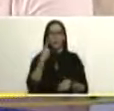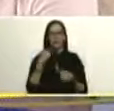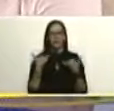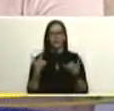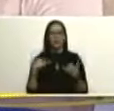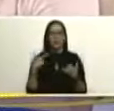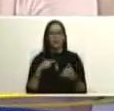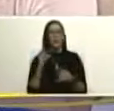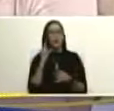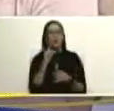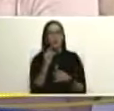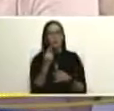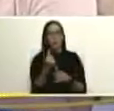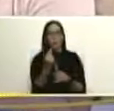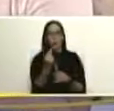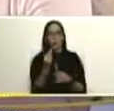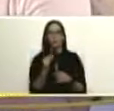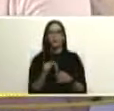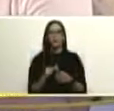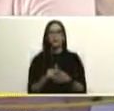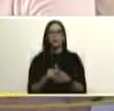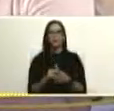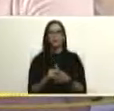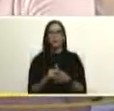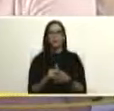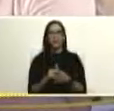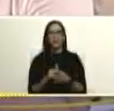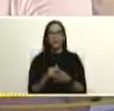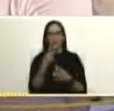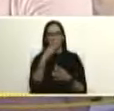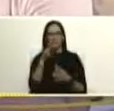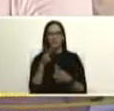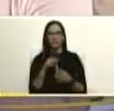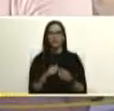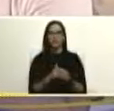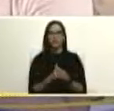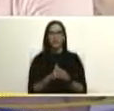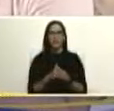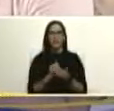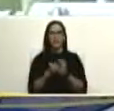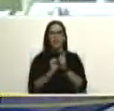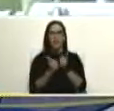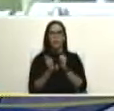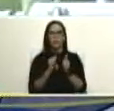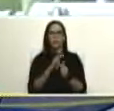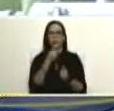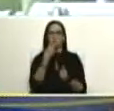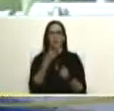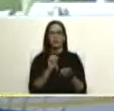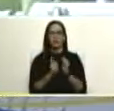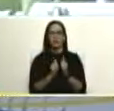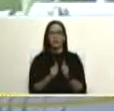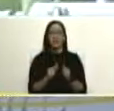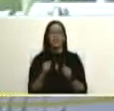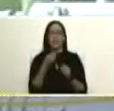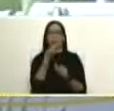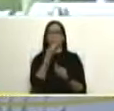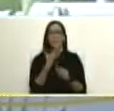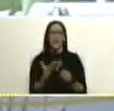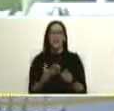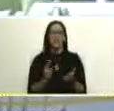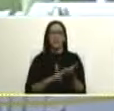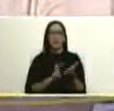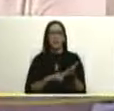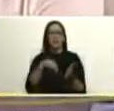faltan unos poquitos por lo que he visto. También el césped, por lo menos las lo arreglaron. ¿Las canchas cómo quedaron? Yo no he ido a las canchas todavía. Las canchas quedaron bellas, la verdad,